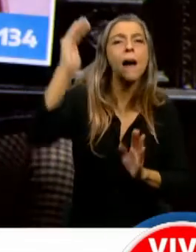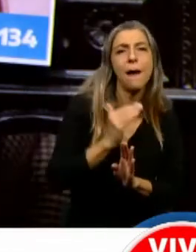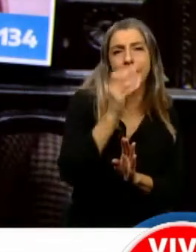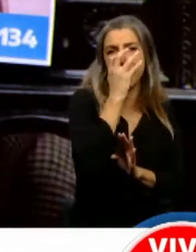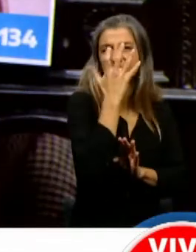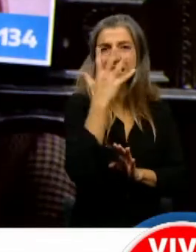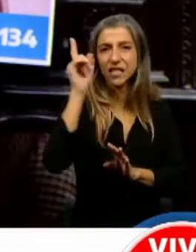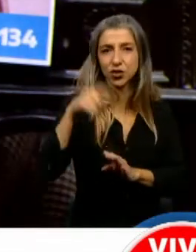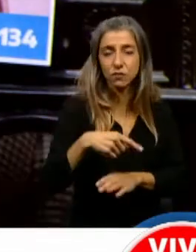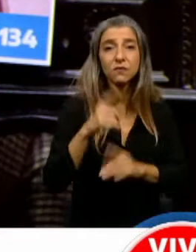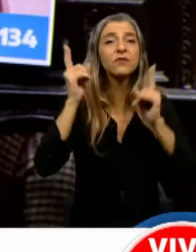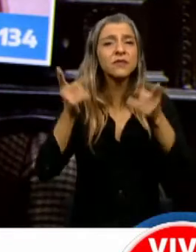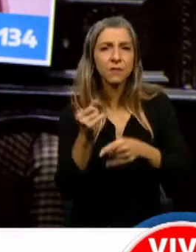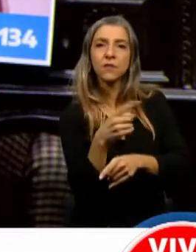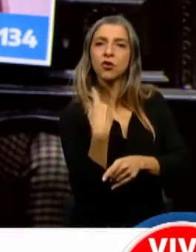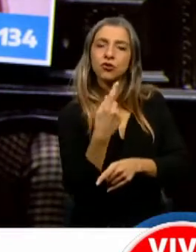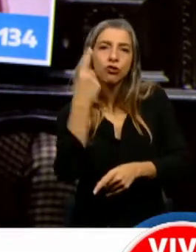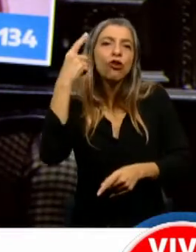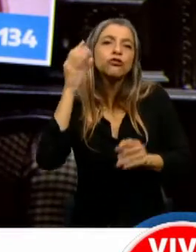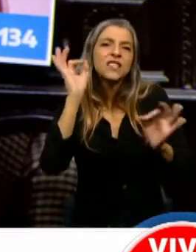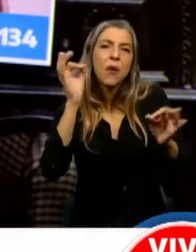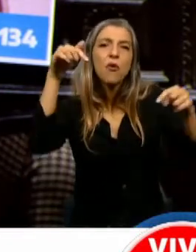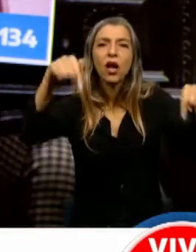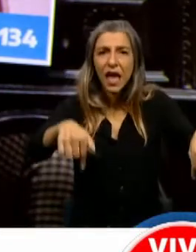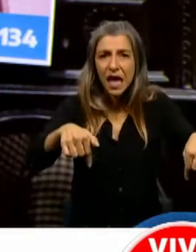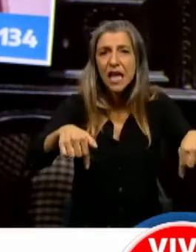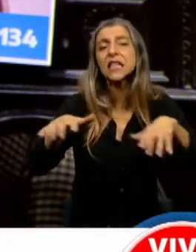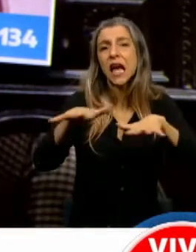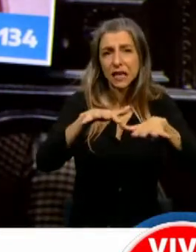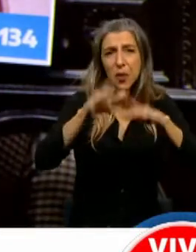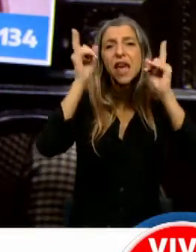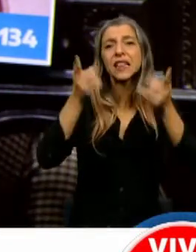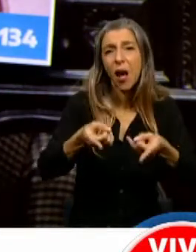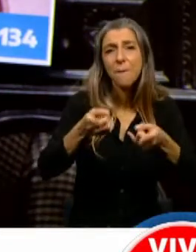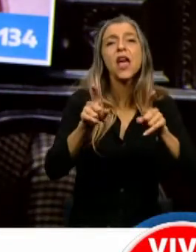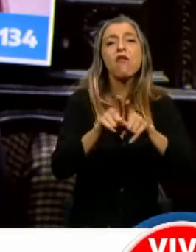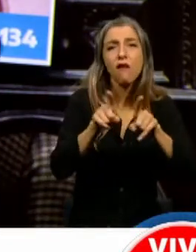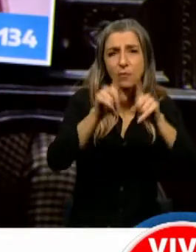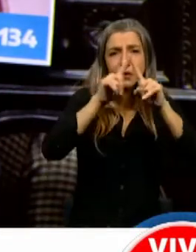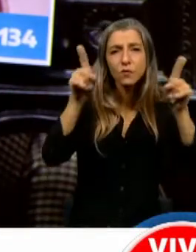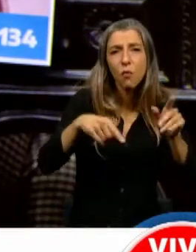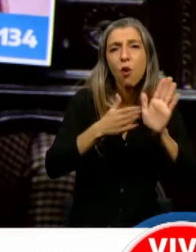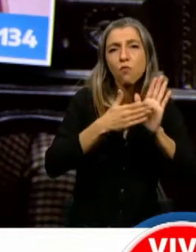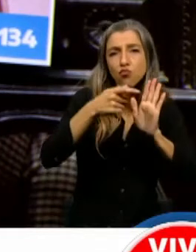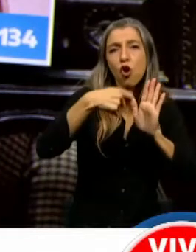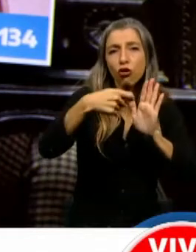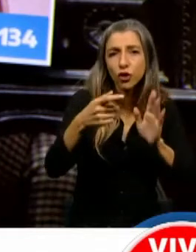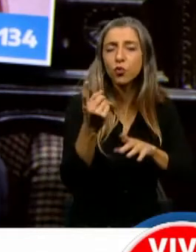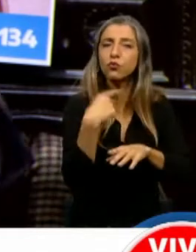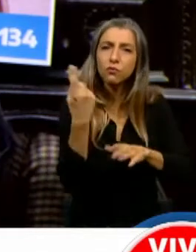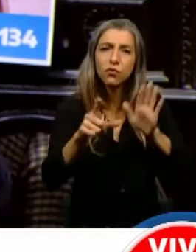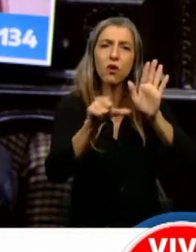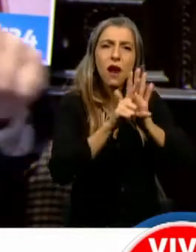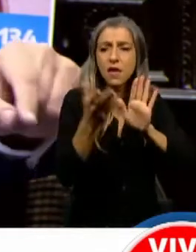Y también lo hacemos en este rubro en lo que tiene que ver con el monotributo. Votamos una ley